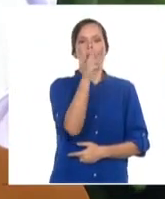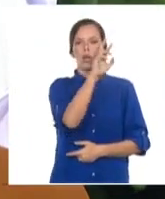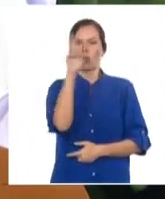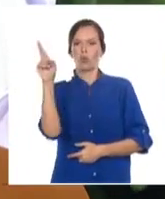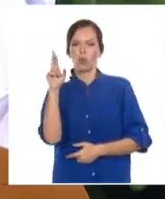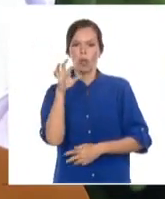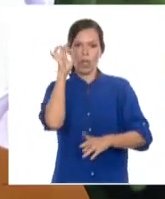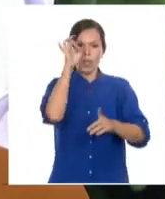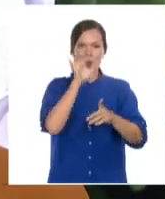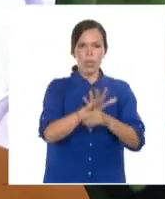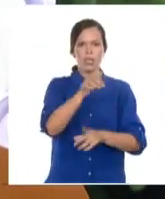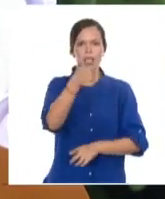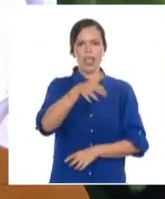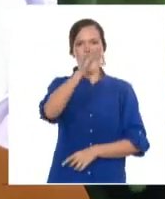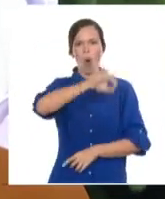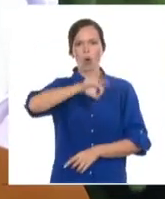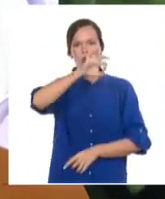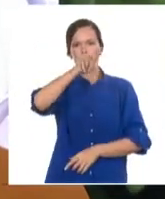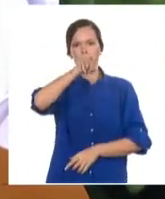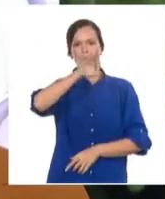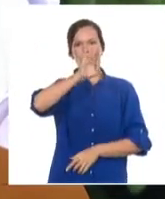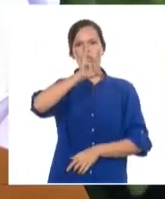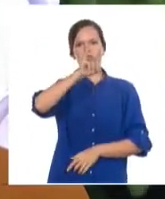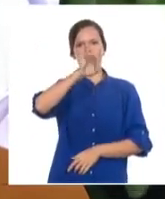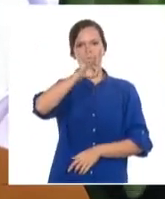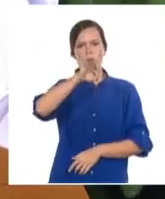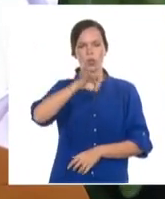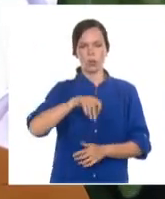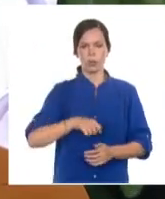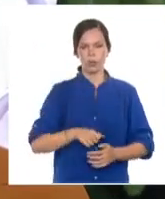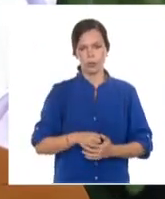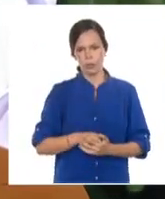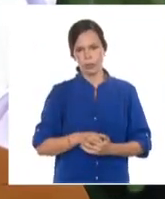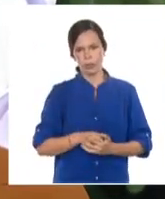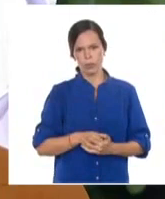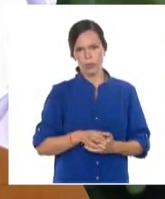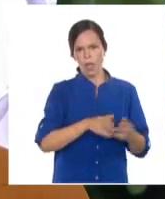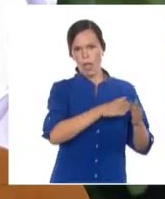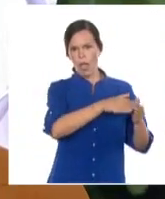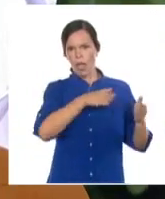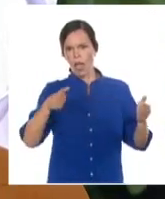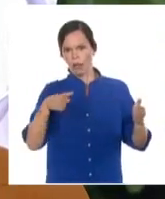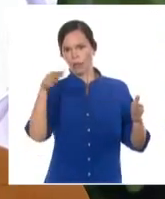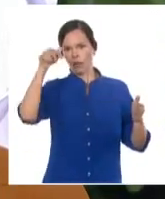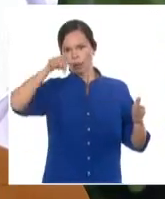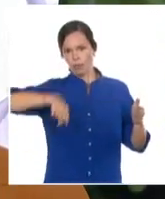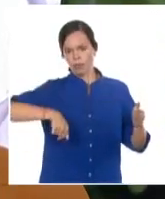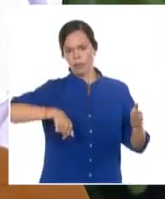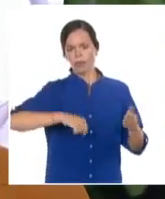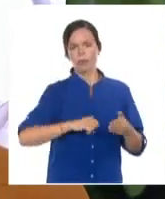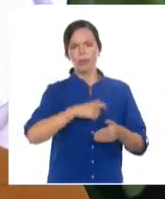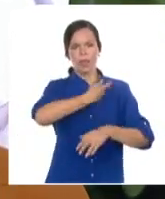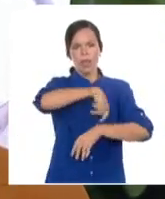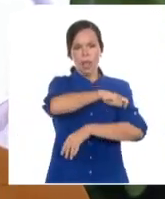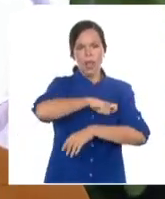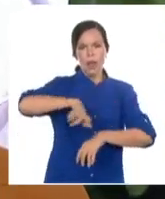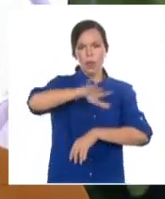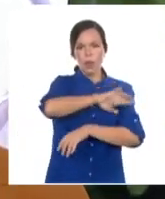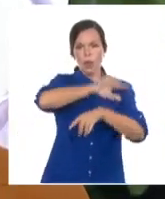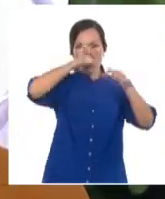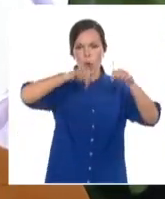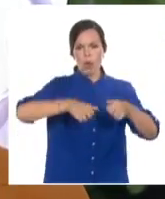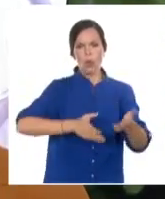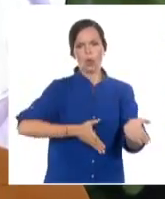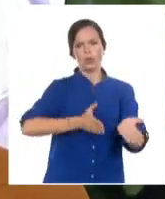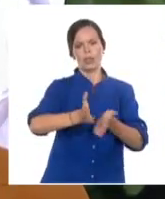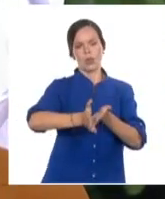de césped el 10 de octubre del 1868 Y que nuestro pueblo lleva adelante en estos instantes fin de la